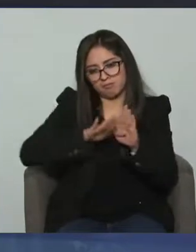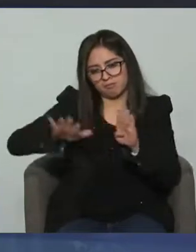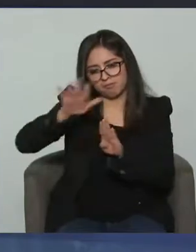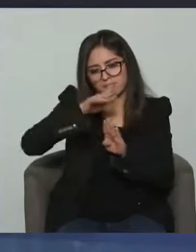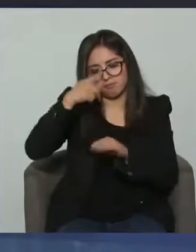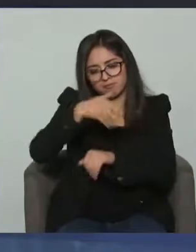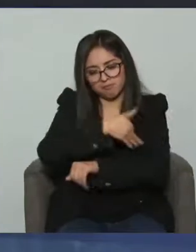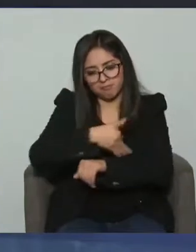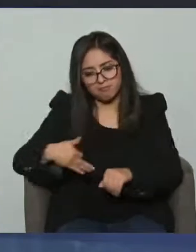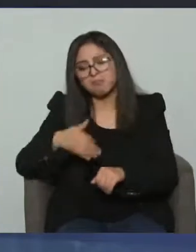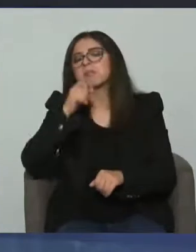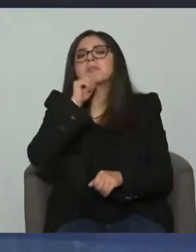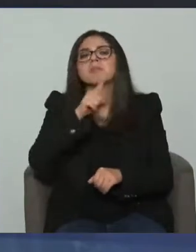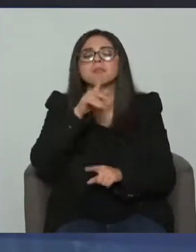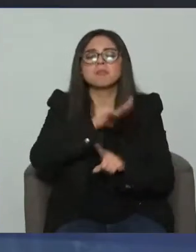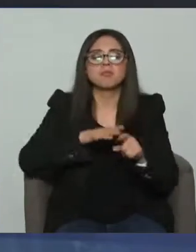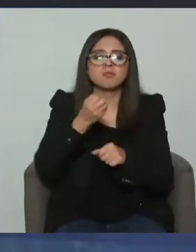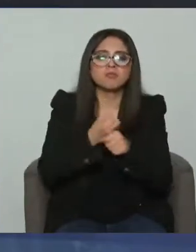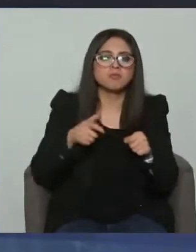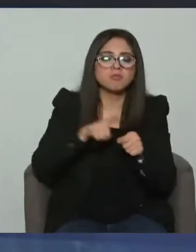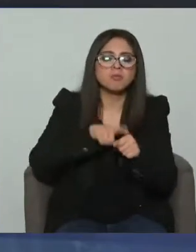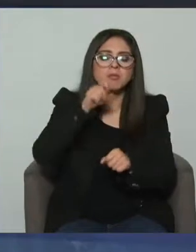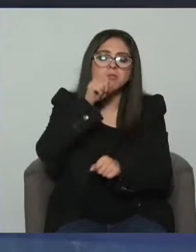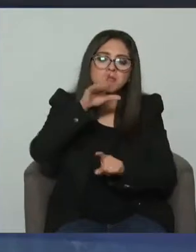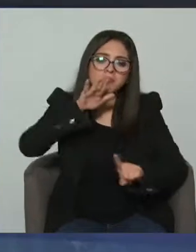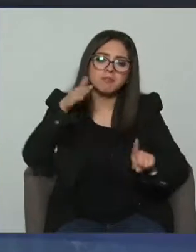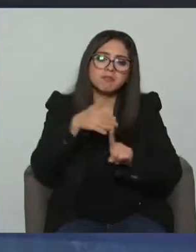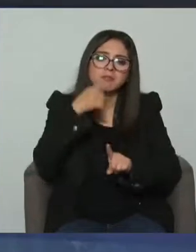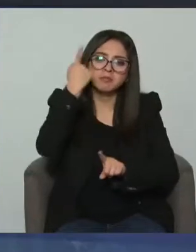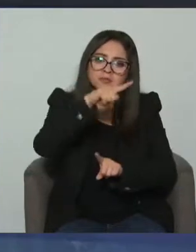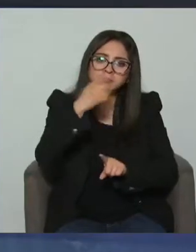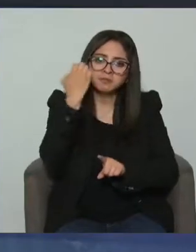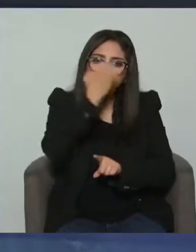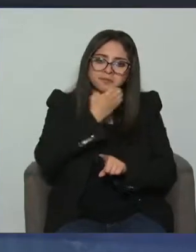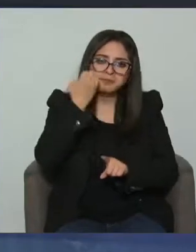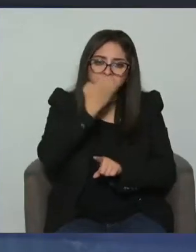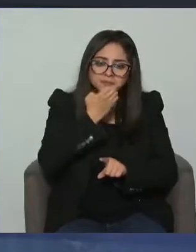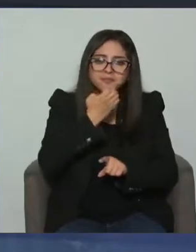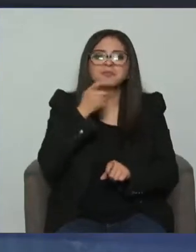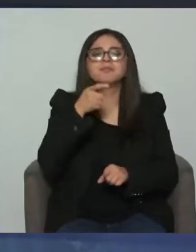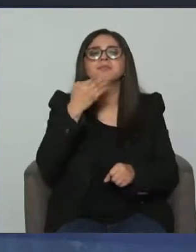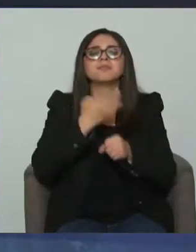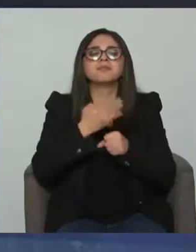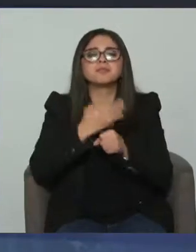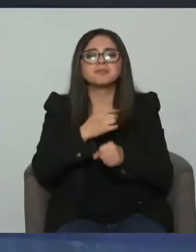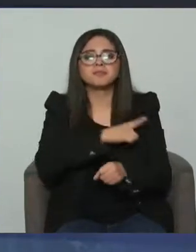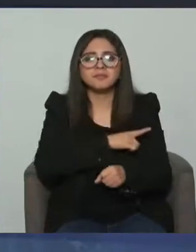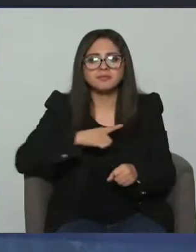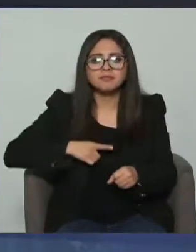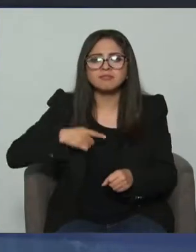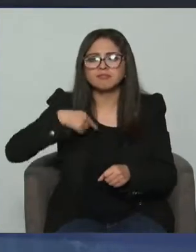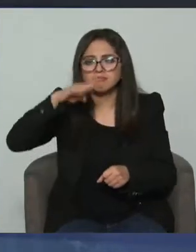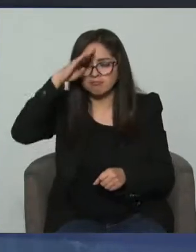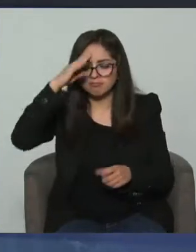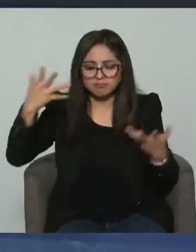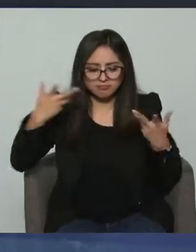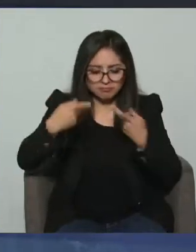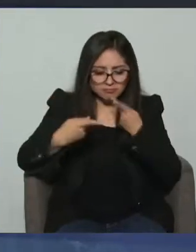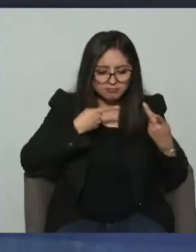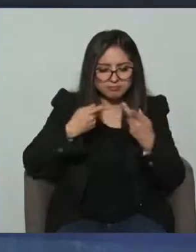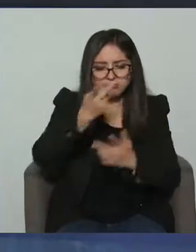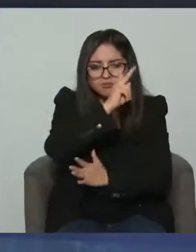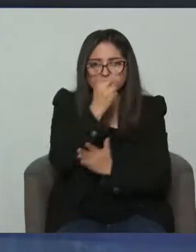está ocurriendo con el tejido social, también vulnerado en este contexto de violencia en el país? ¿Qué es lo que pasa con la mente de un